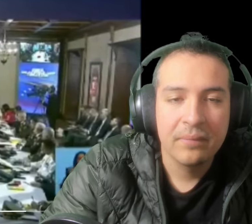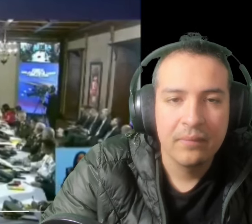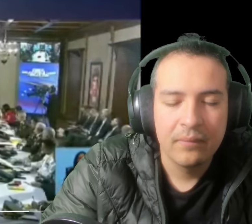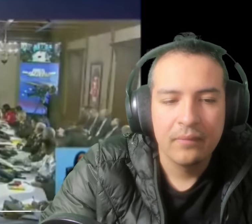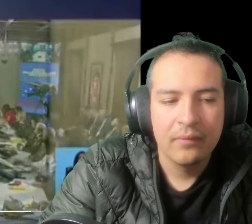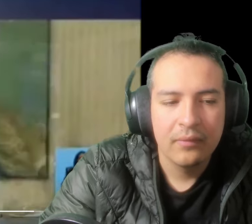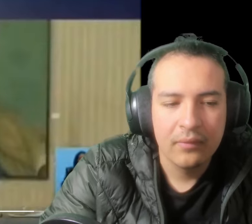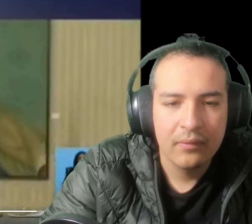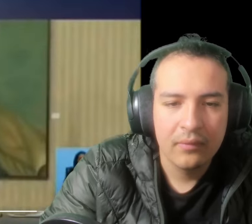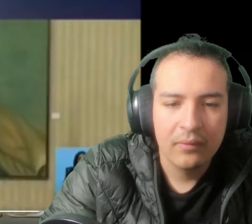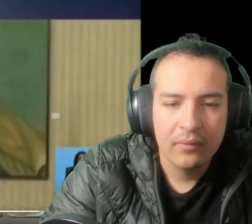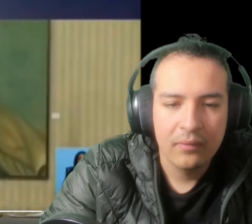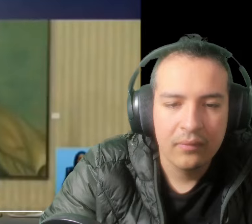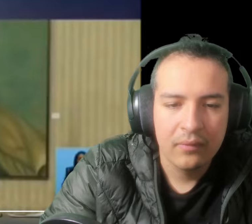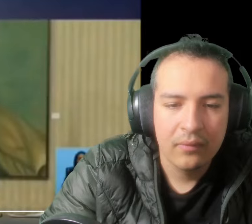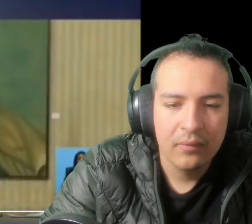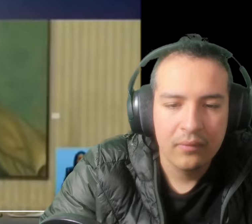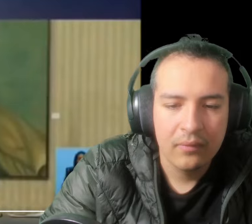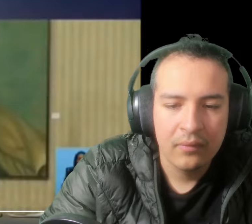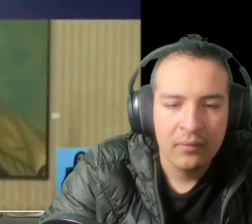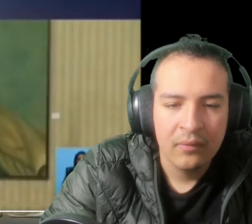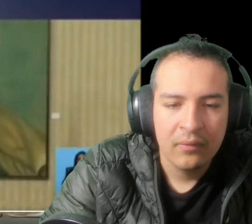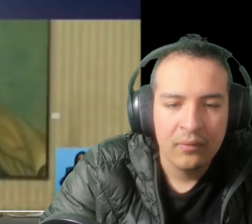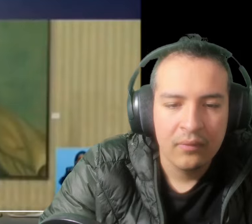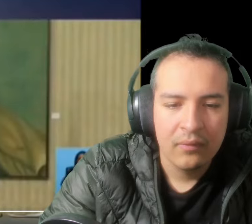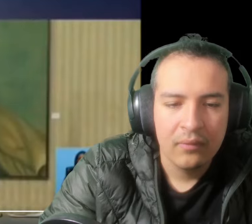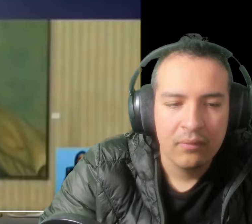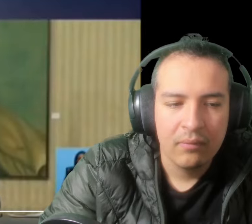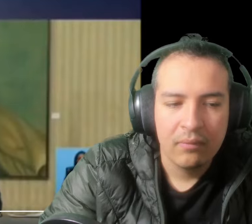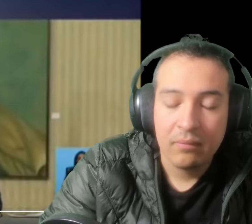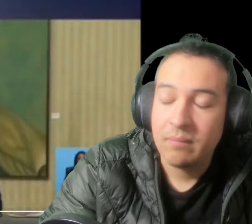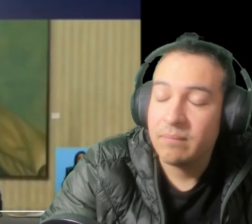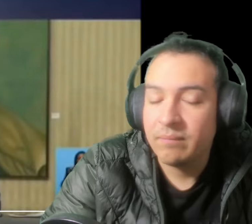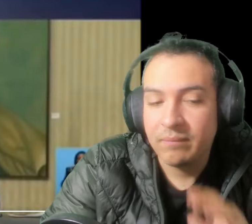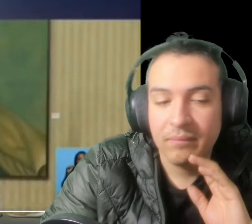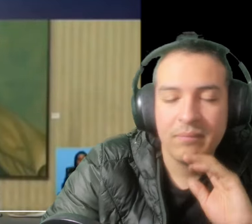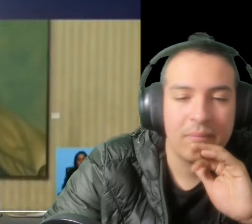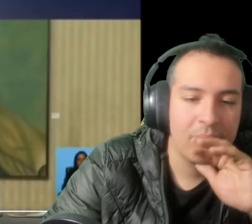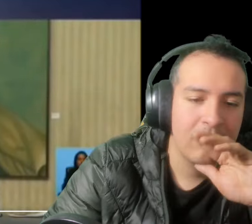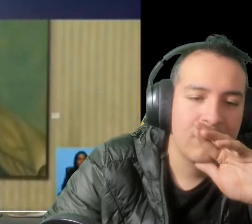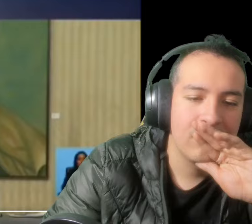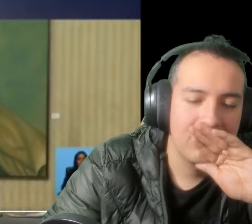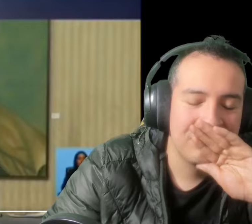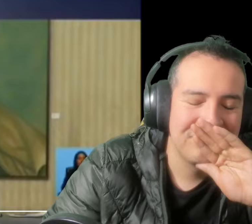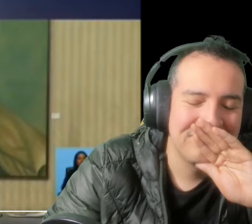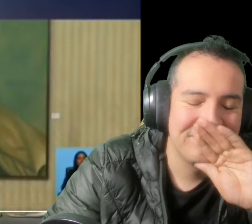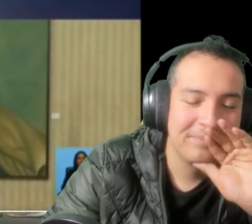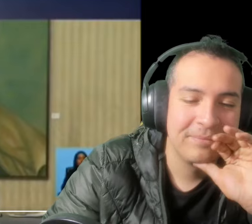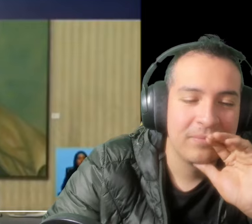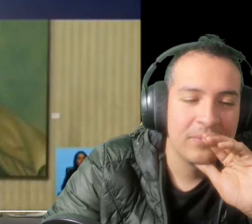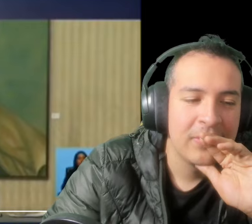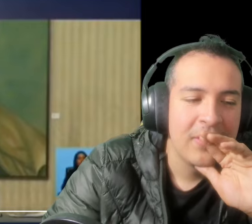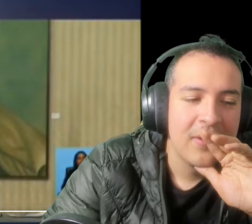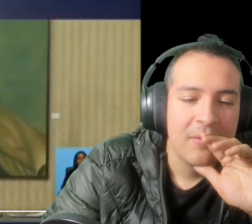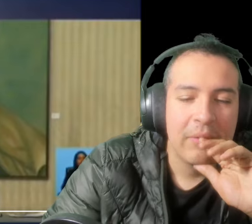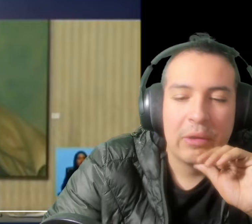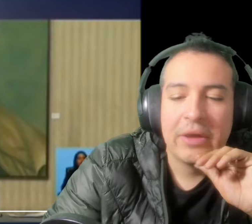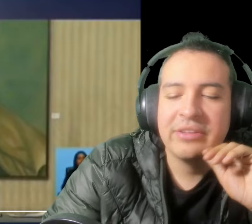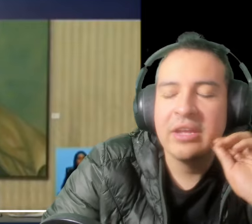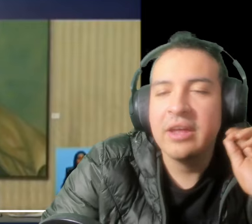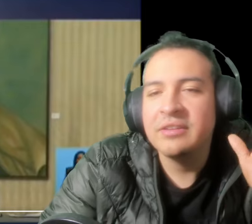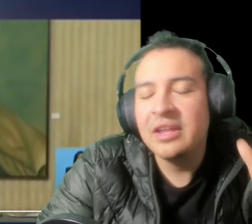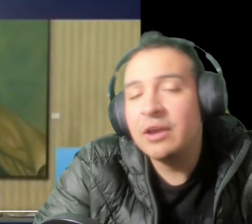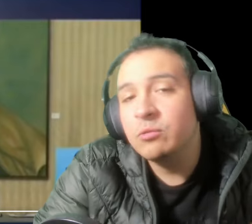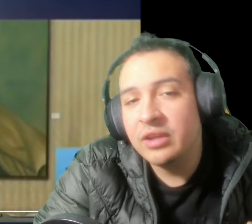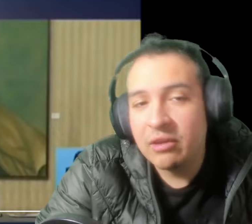garantizar la liberación de todos los sistemas de Mando del país bueno